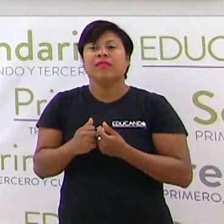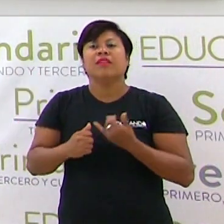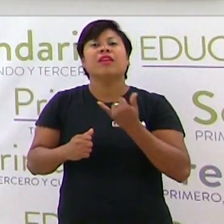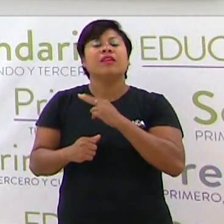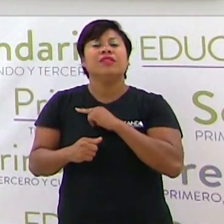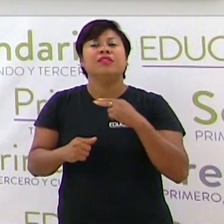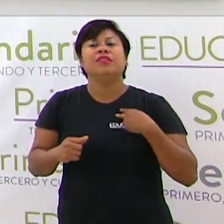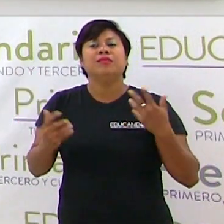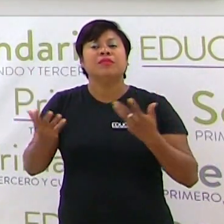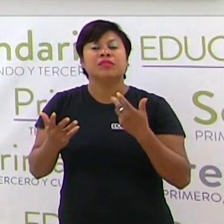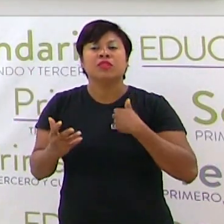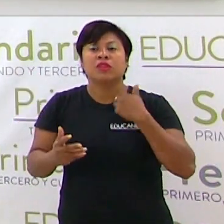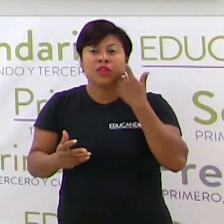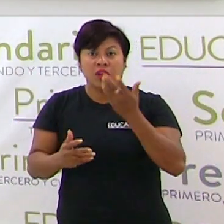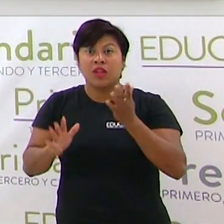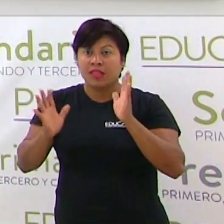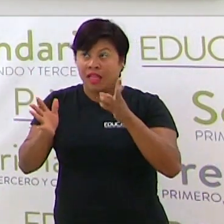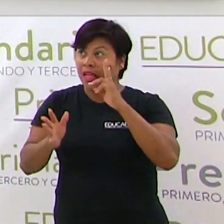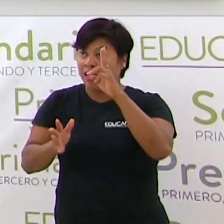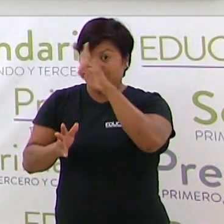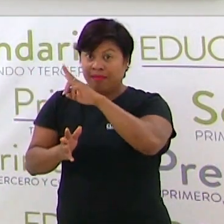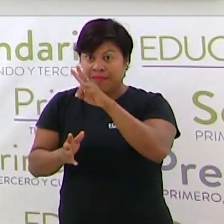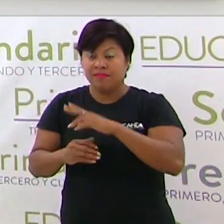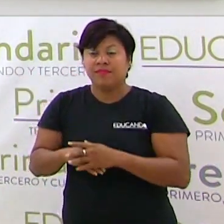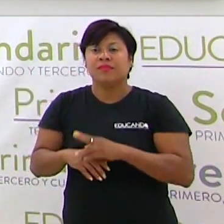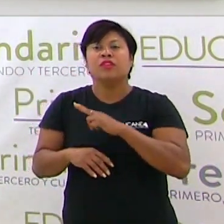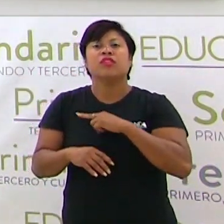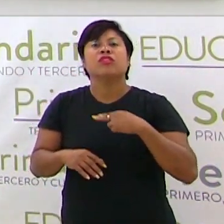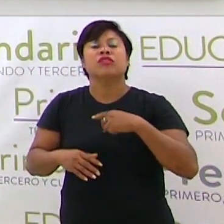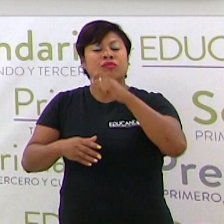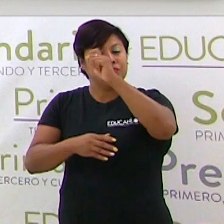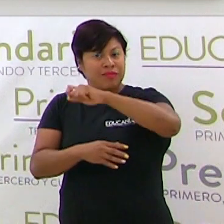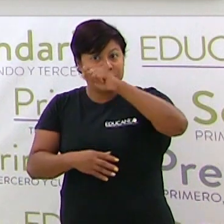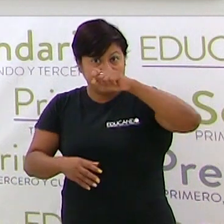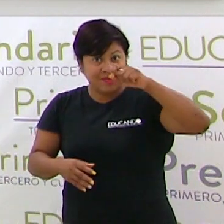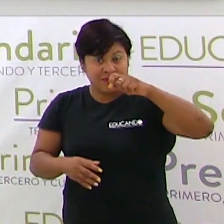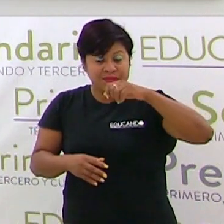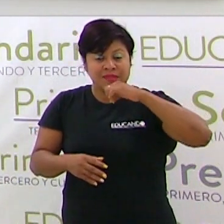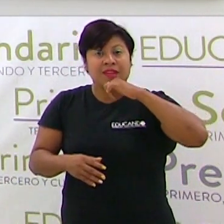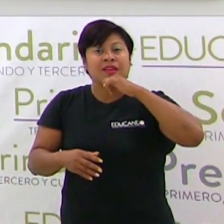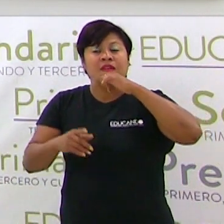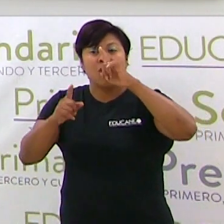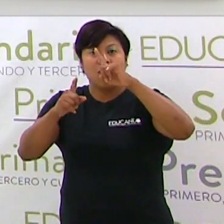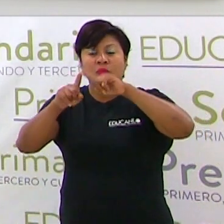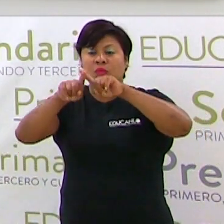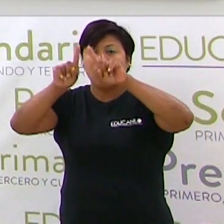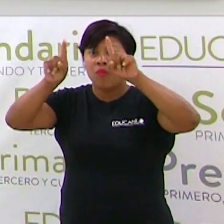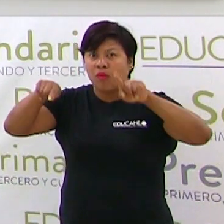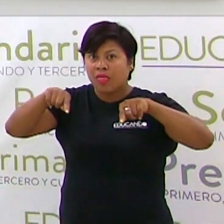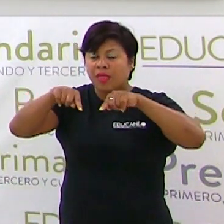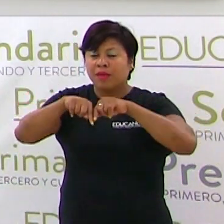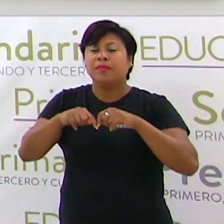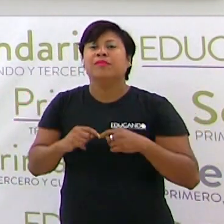hacer, yo quiero que ya la hayan observado bien, y vamos a escribir un cuadrito